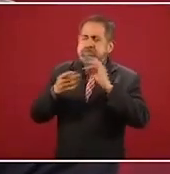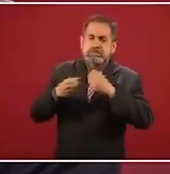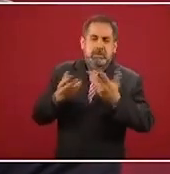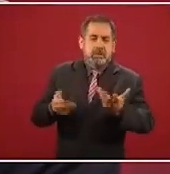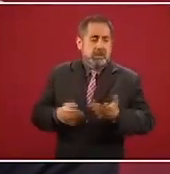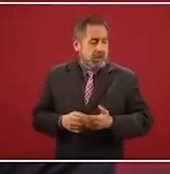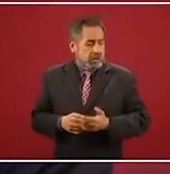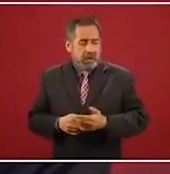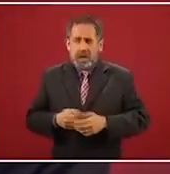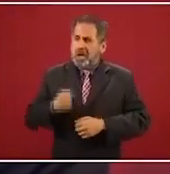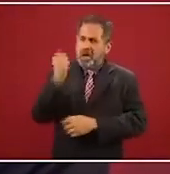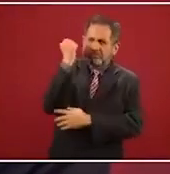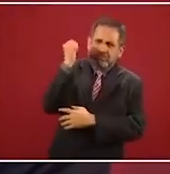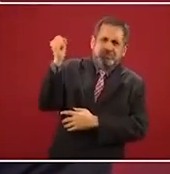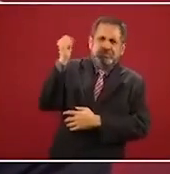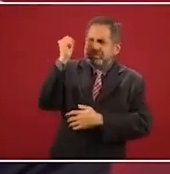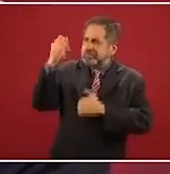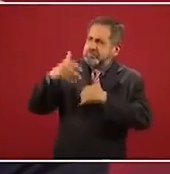a la protesta,